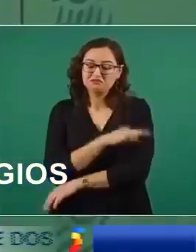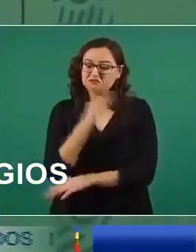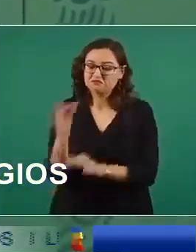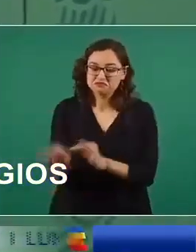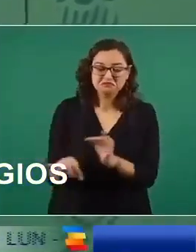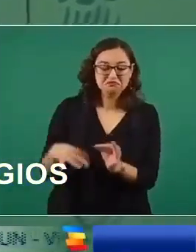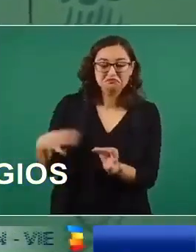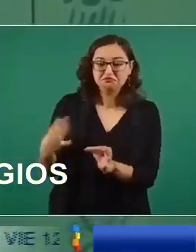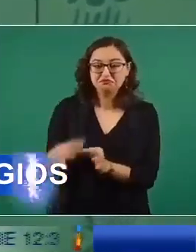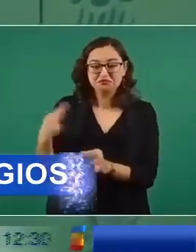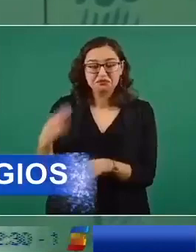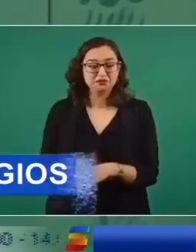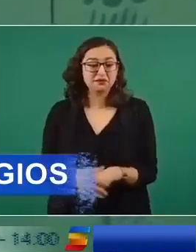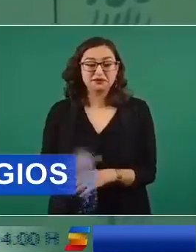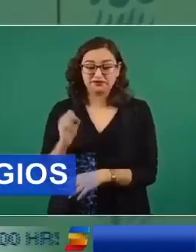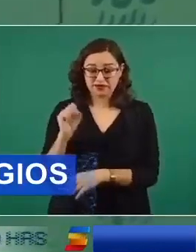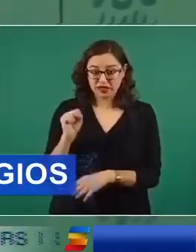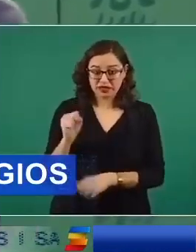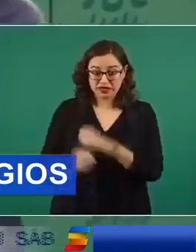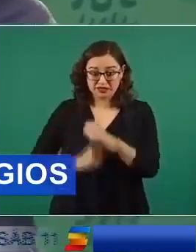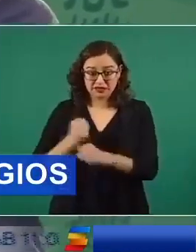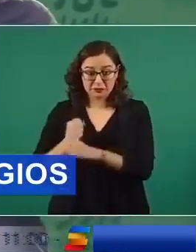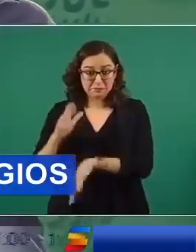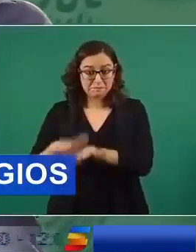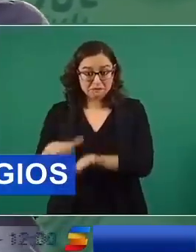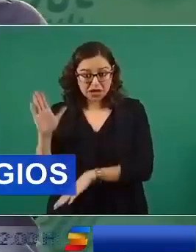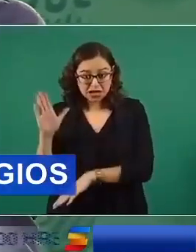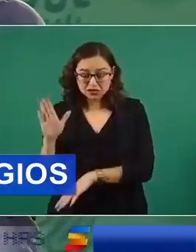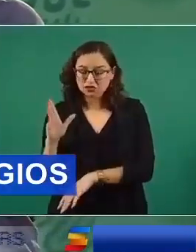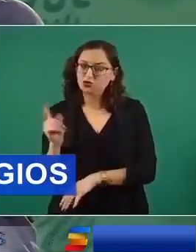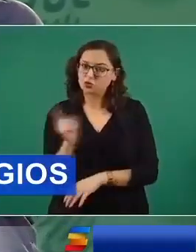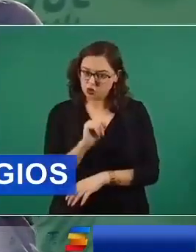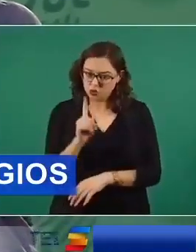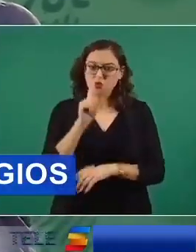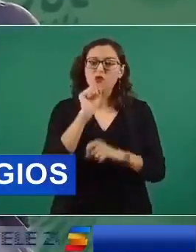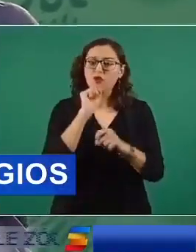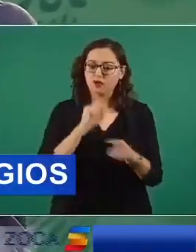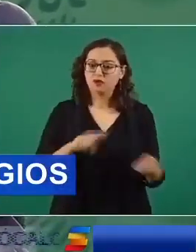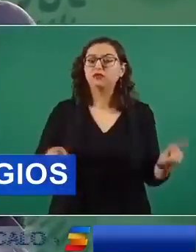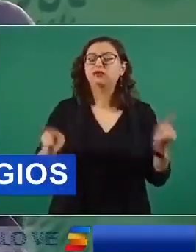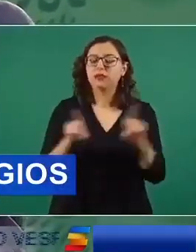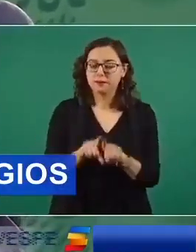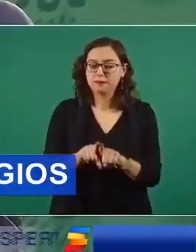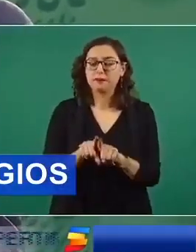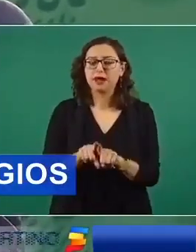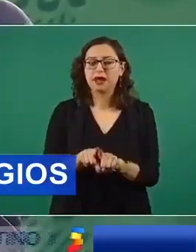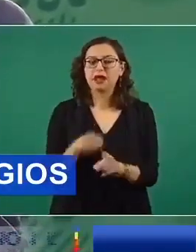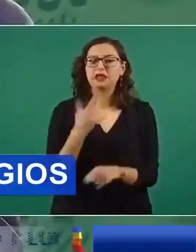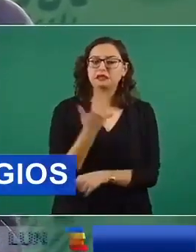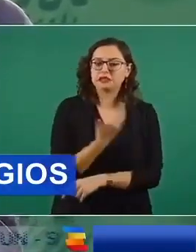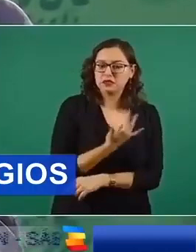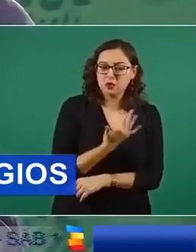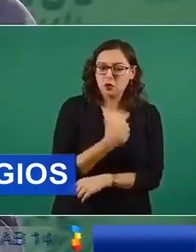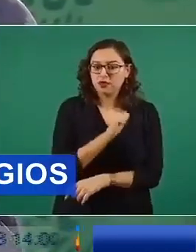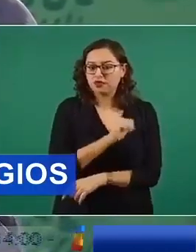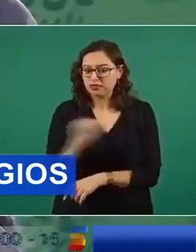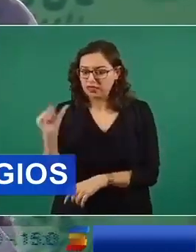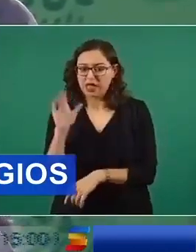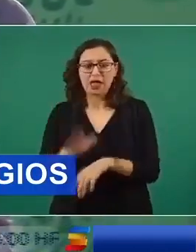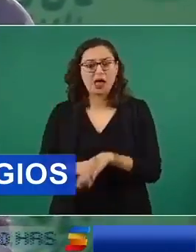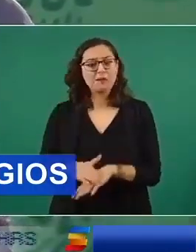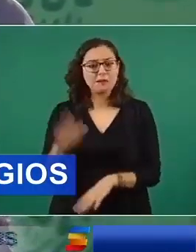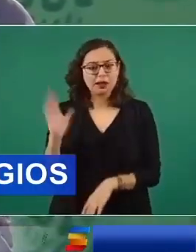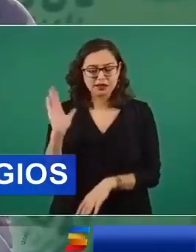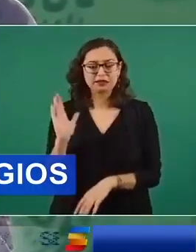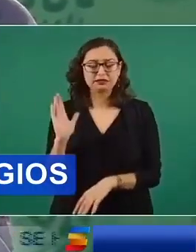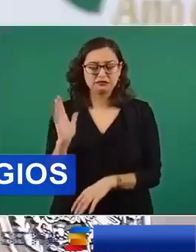no solo mayores de 60, ya mayores de 50 años, la